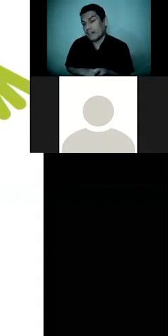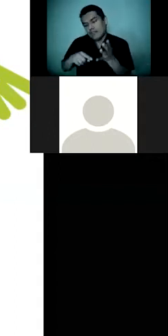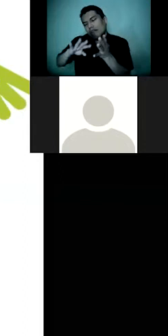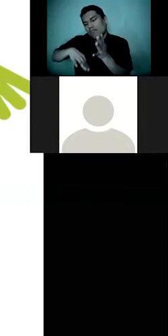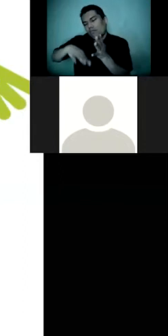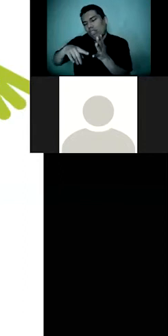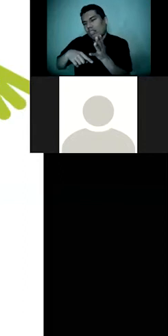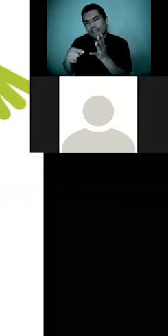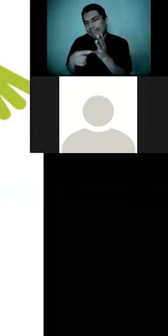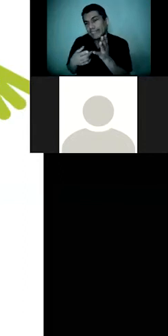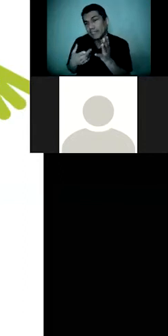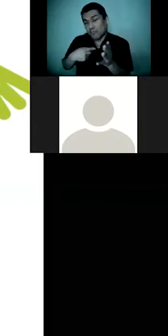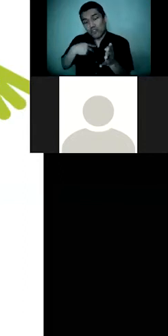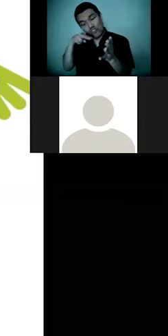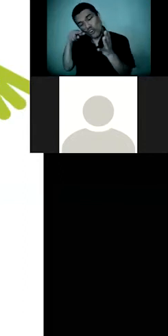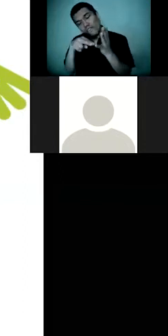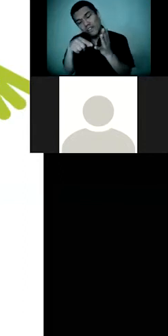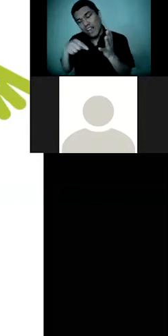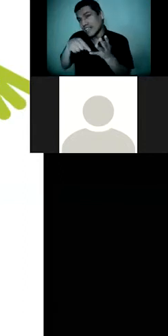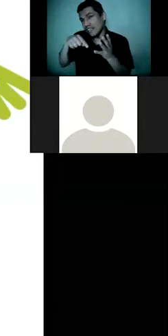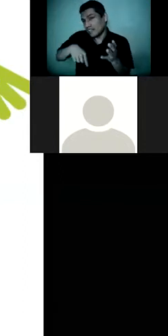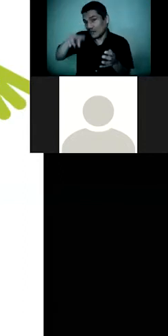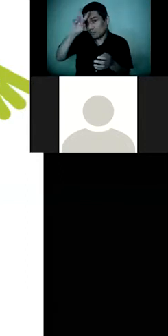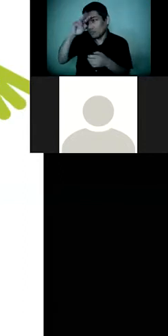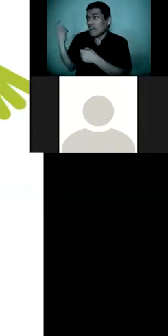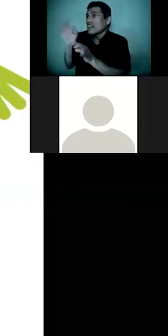Imagínense. Es la verdad, es la verdad.